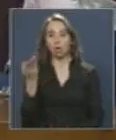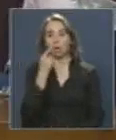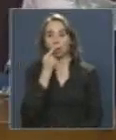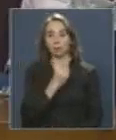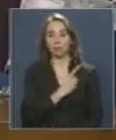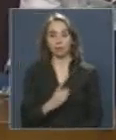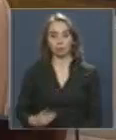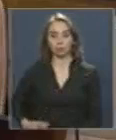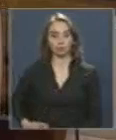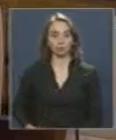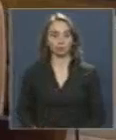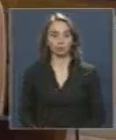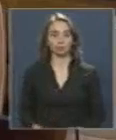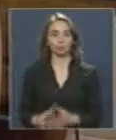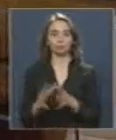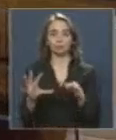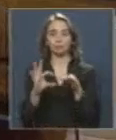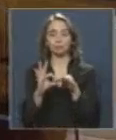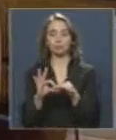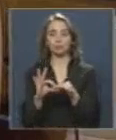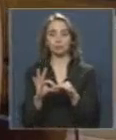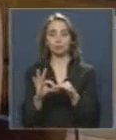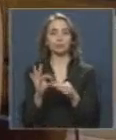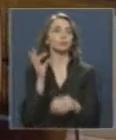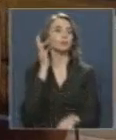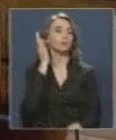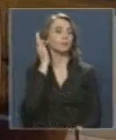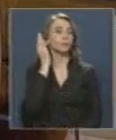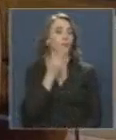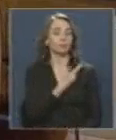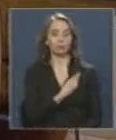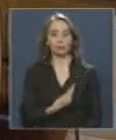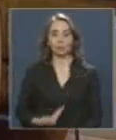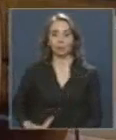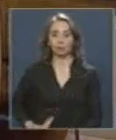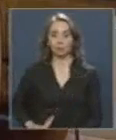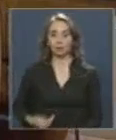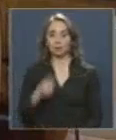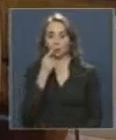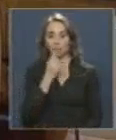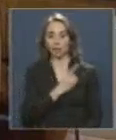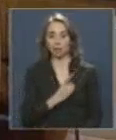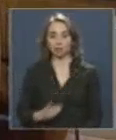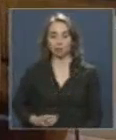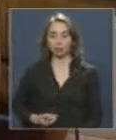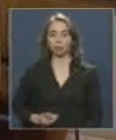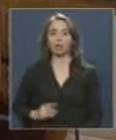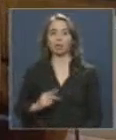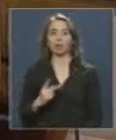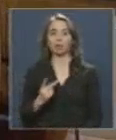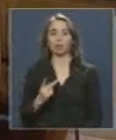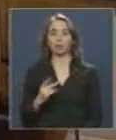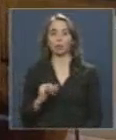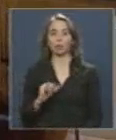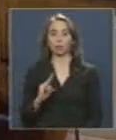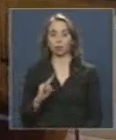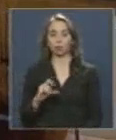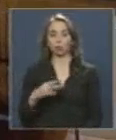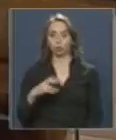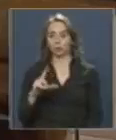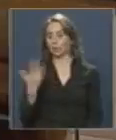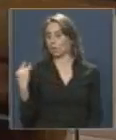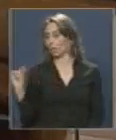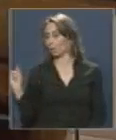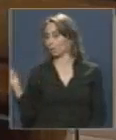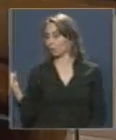diputado. Muchas gracias, estimada presidenta. El diputado Carlos Ignacio Kuchel, en su intervención